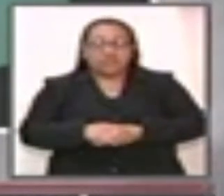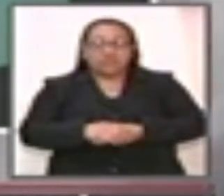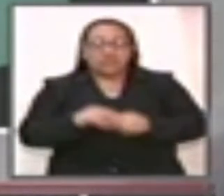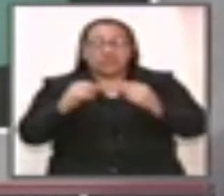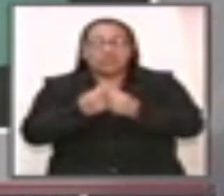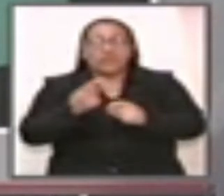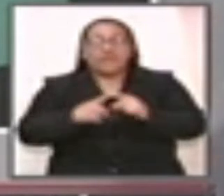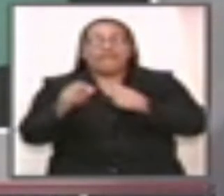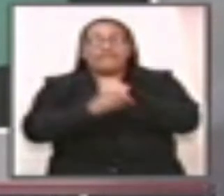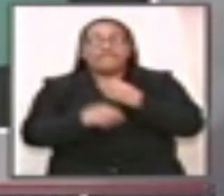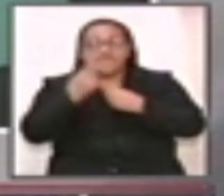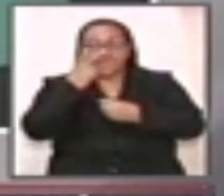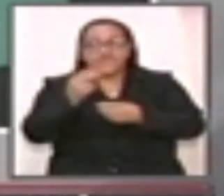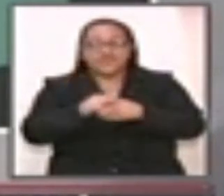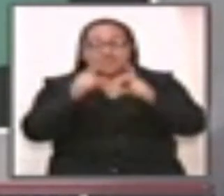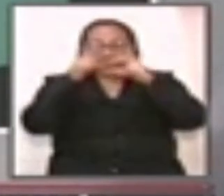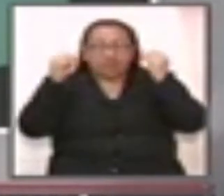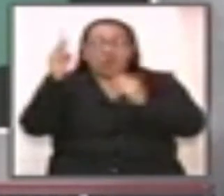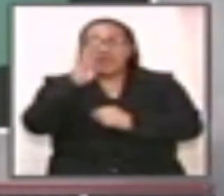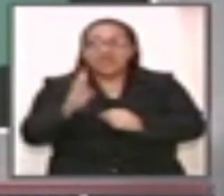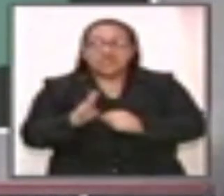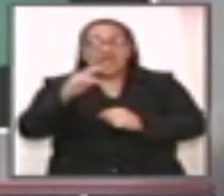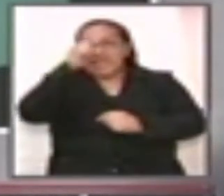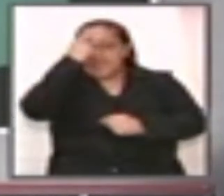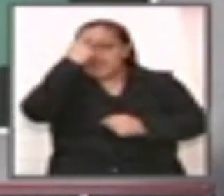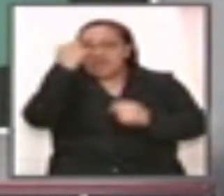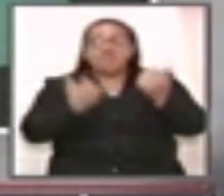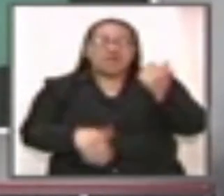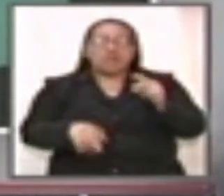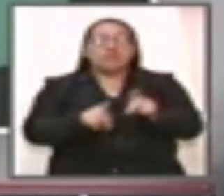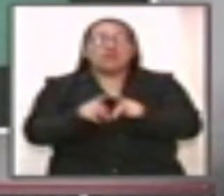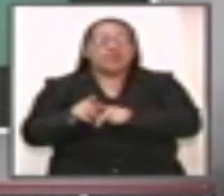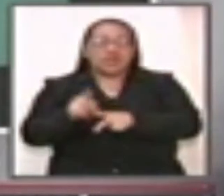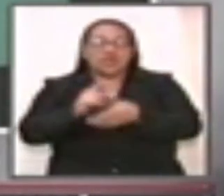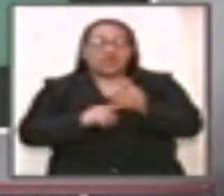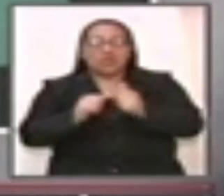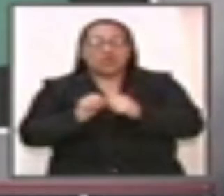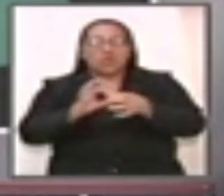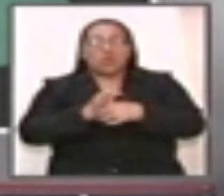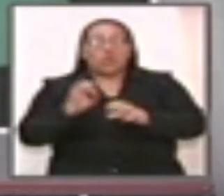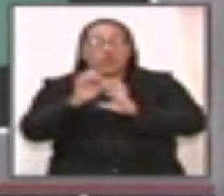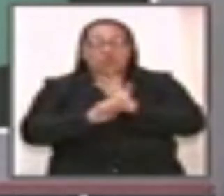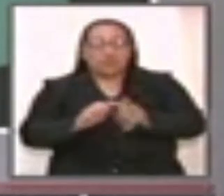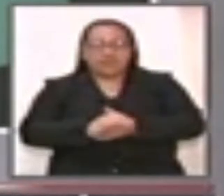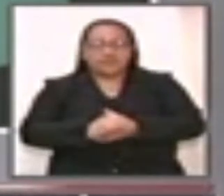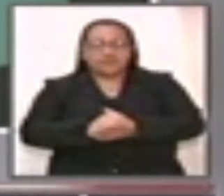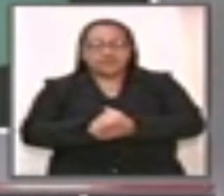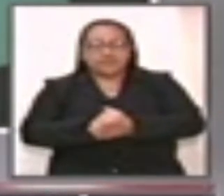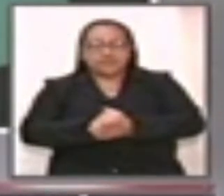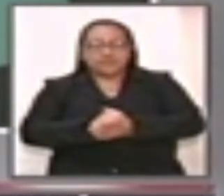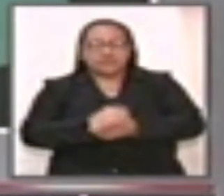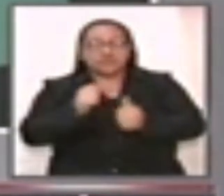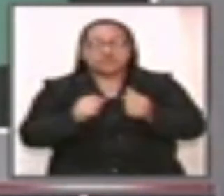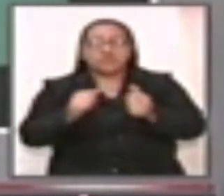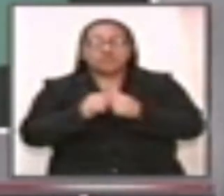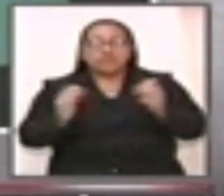segmentos, países, como ustedes podrán ver, en Japón, en Brasil, en la India y en México, y también en la Unión Europea. ¿Cuál ha sido